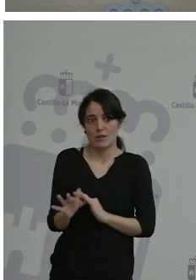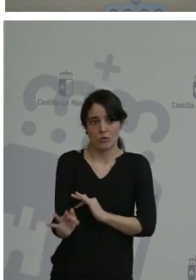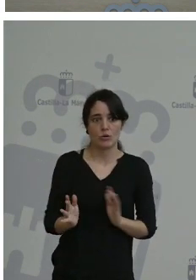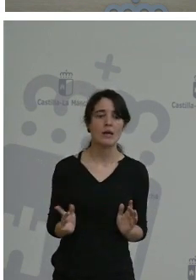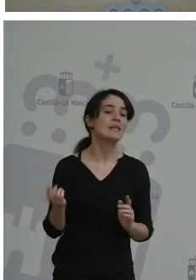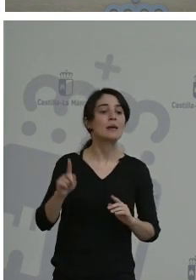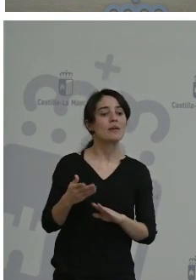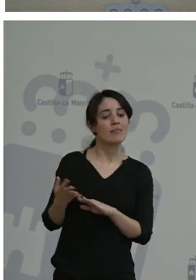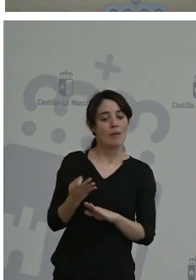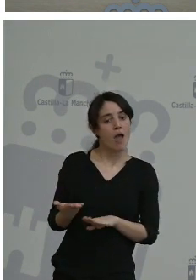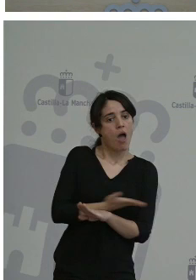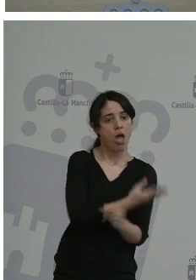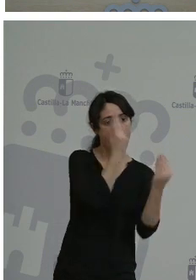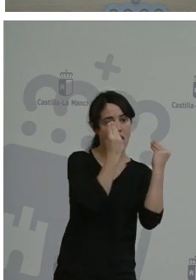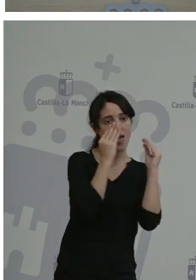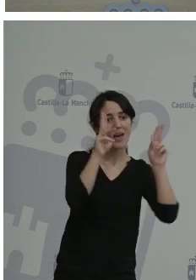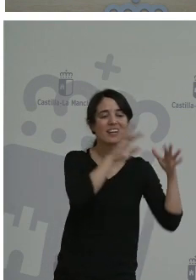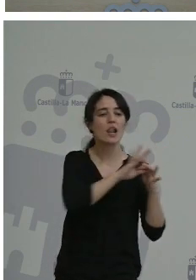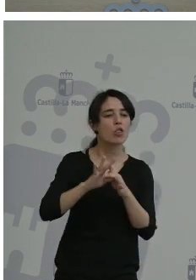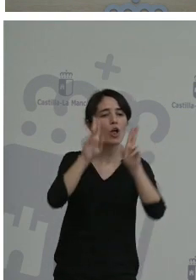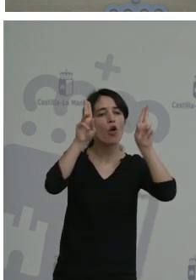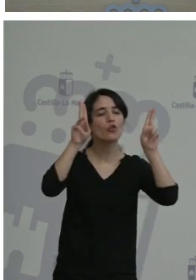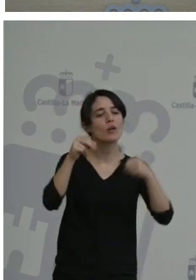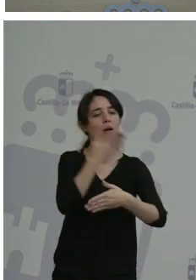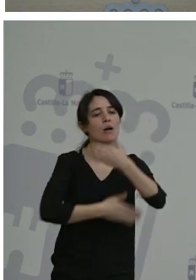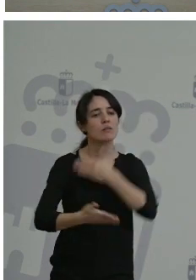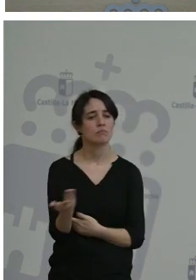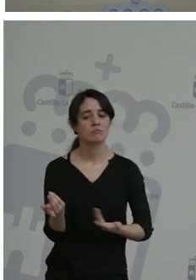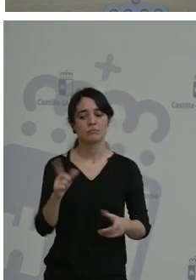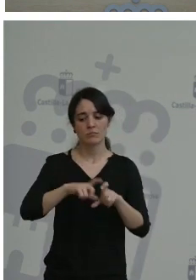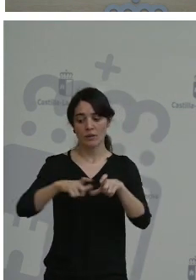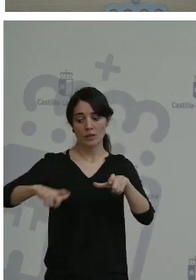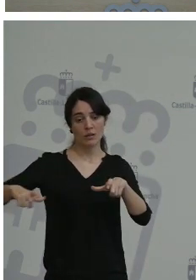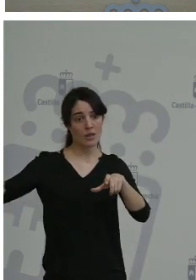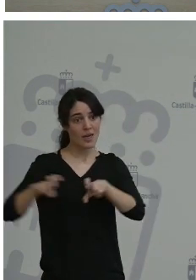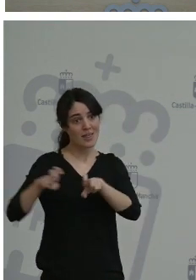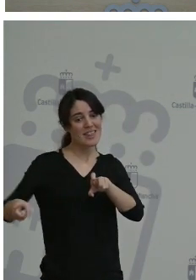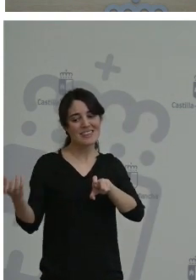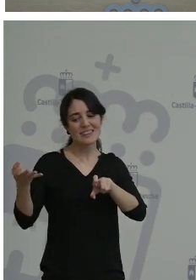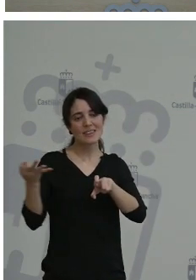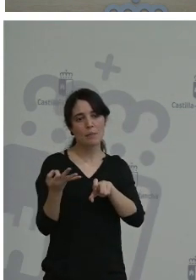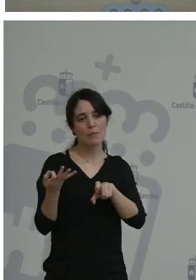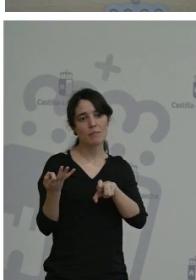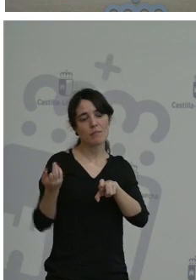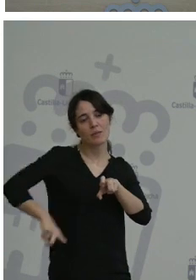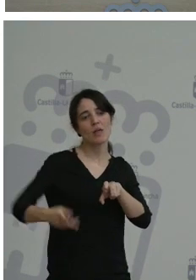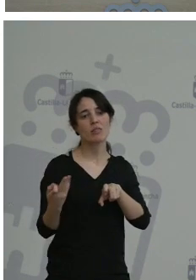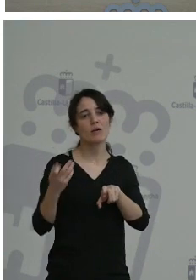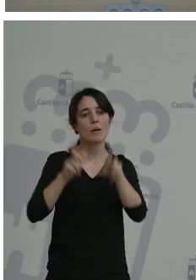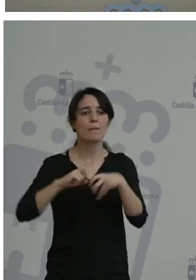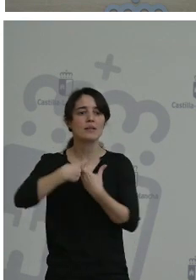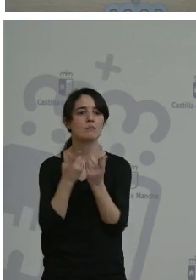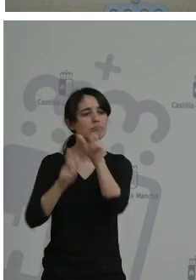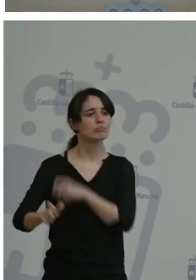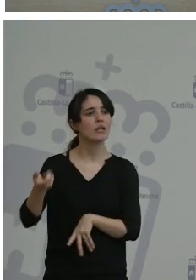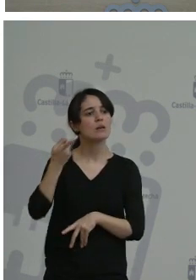discapacidad. Y en estos tribunales que existan también profesionales de la Administración especialistas en la discapacidad